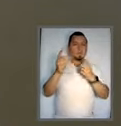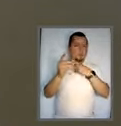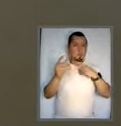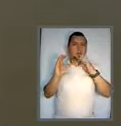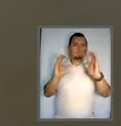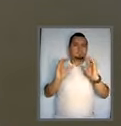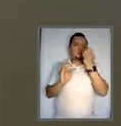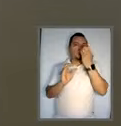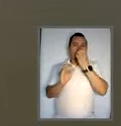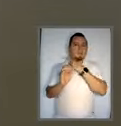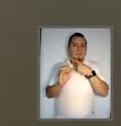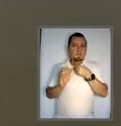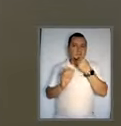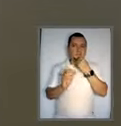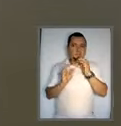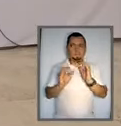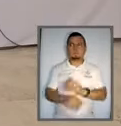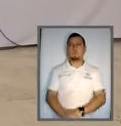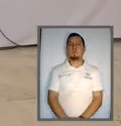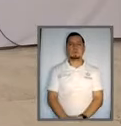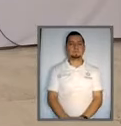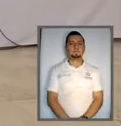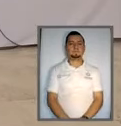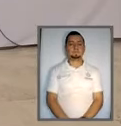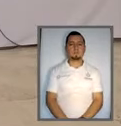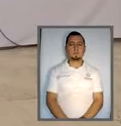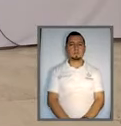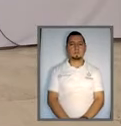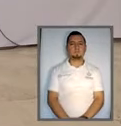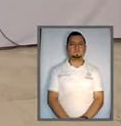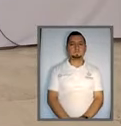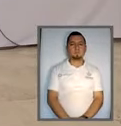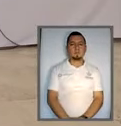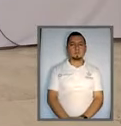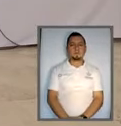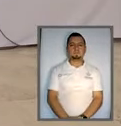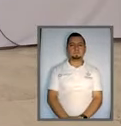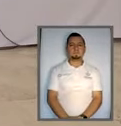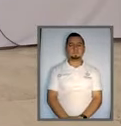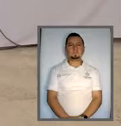cuidar el desarrollo de nuestros niños. El pedido, adelante.